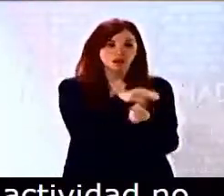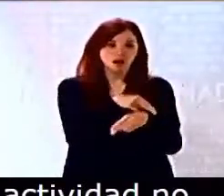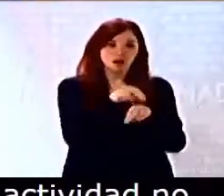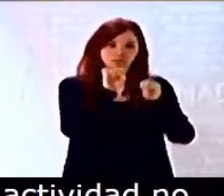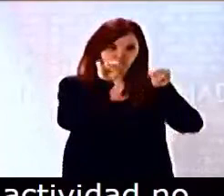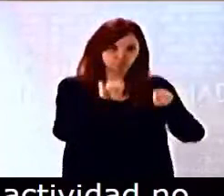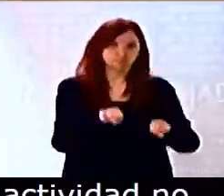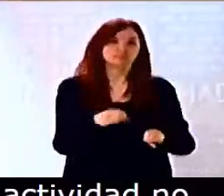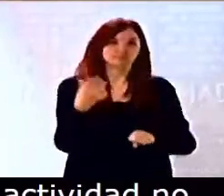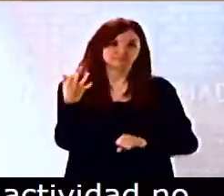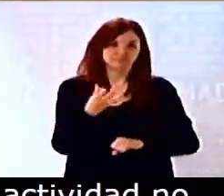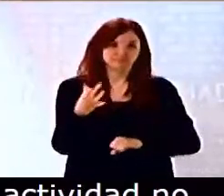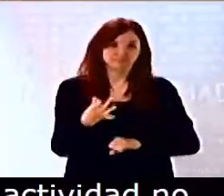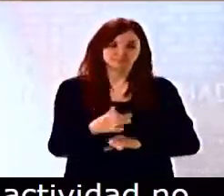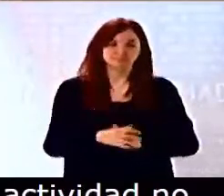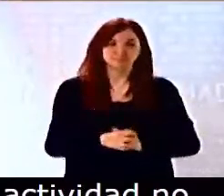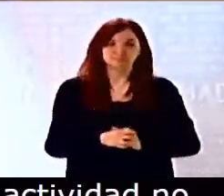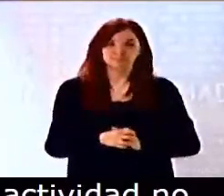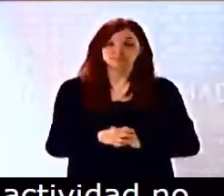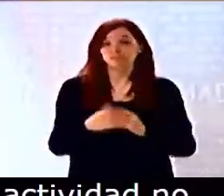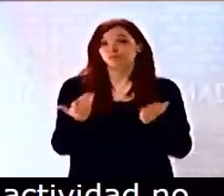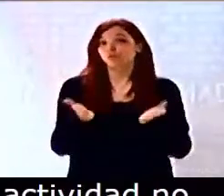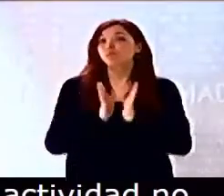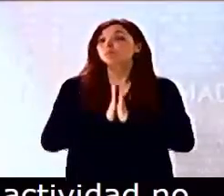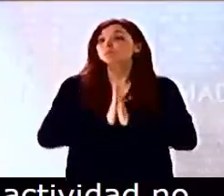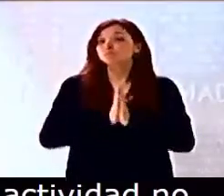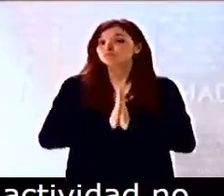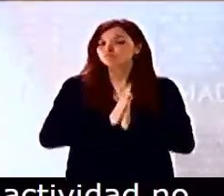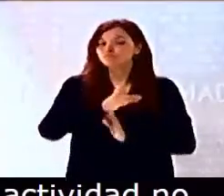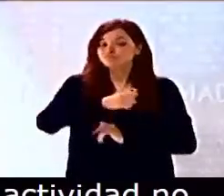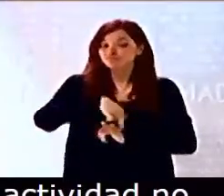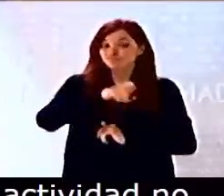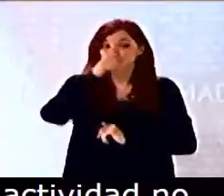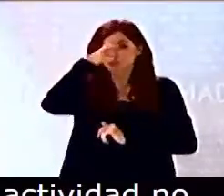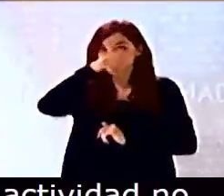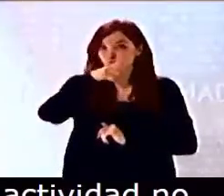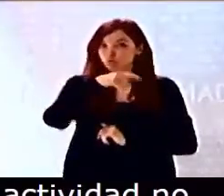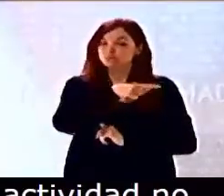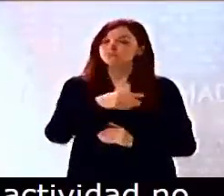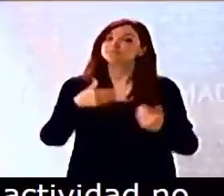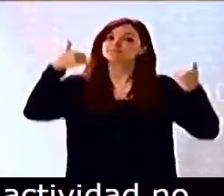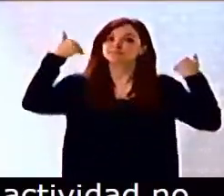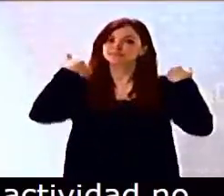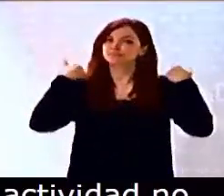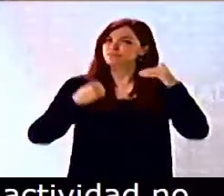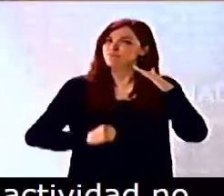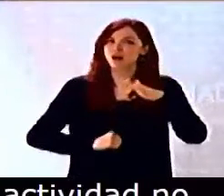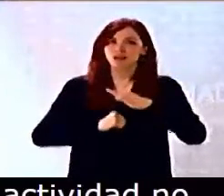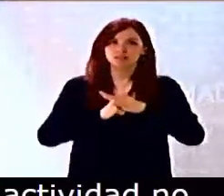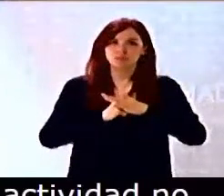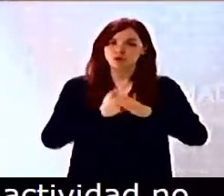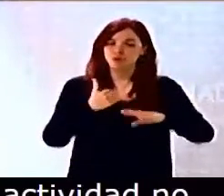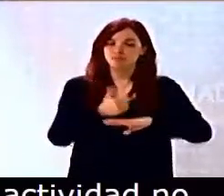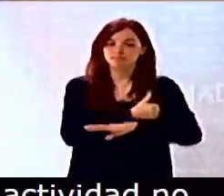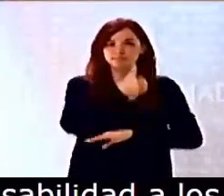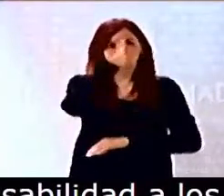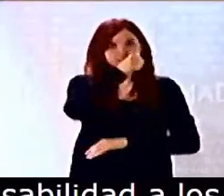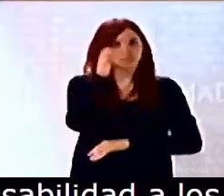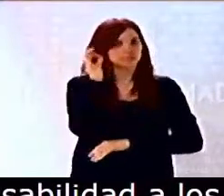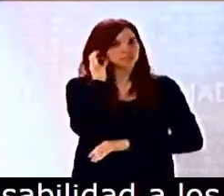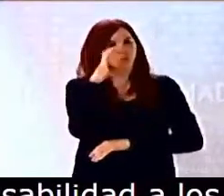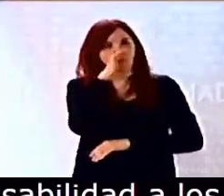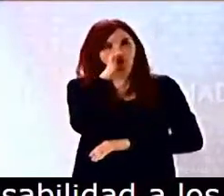Por lo tanto, pido máxima responsabilidad a los ciudadanos y ciudadanas de